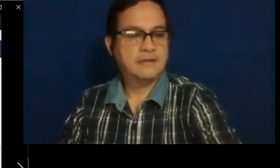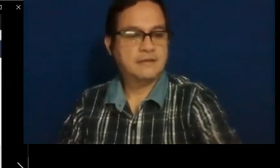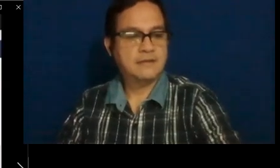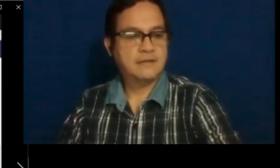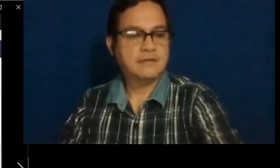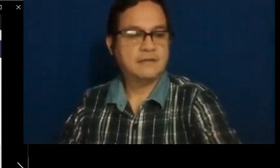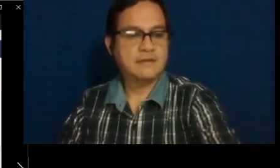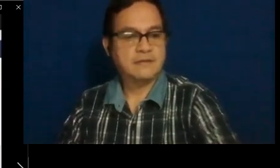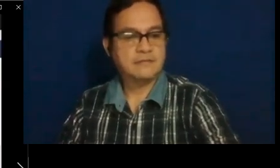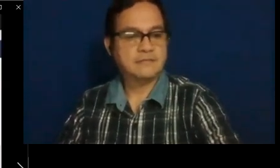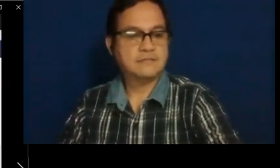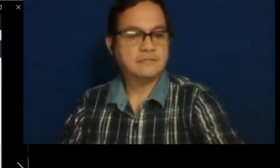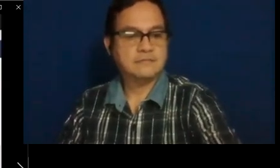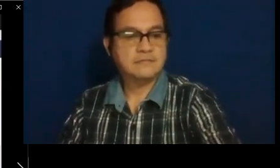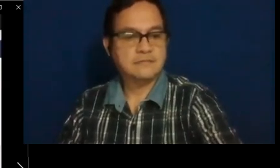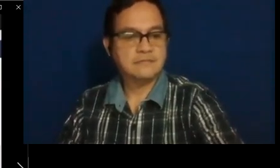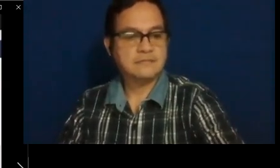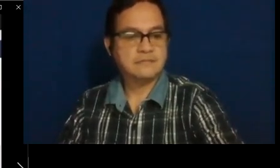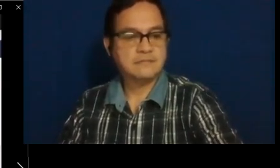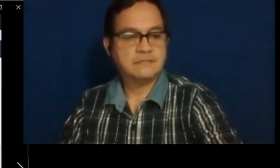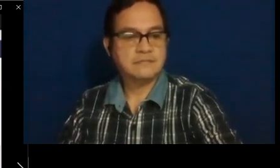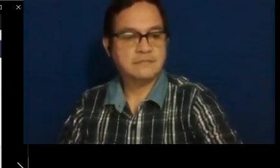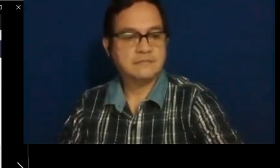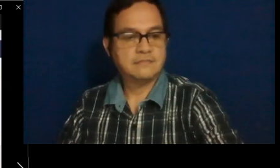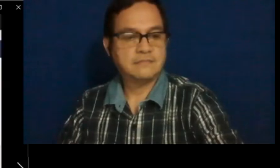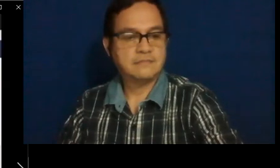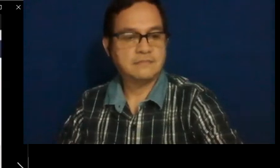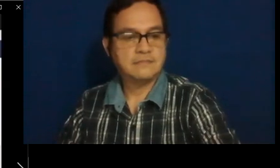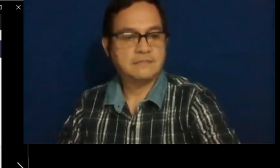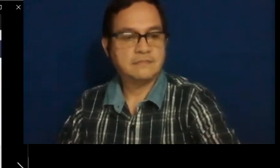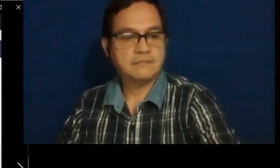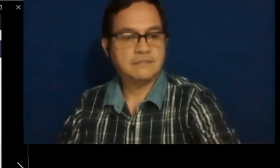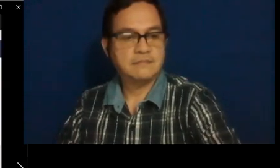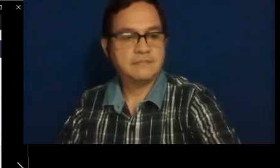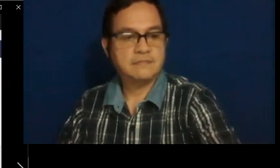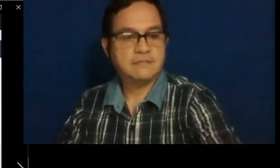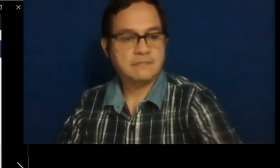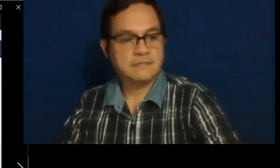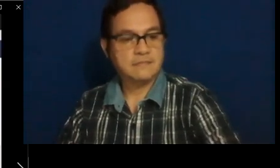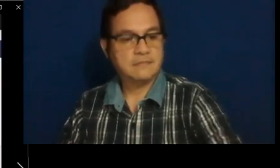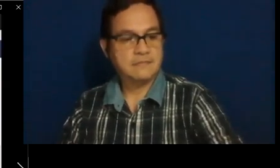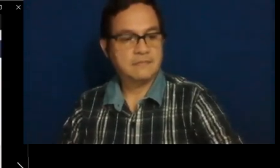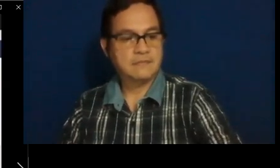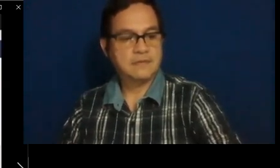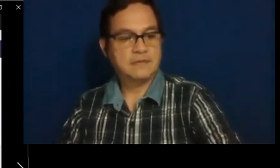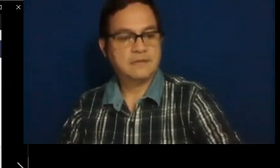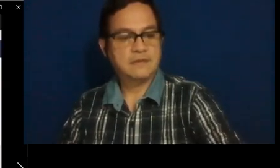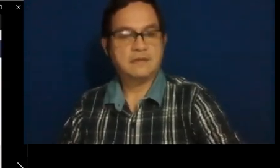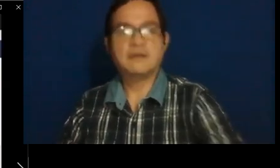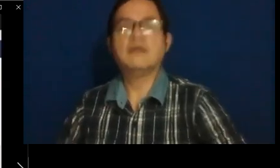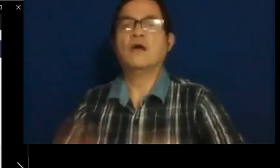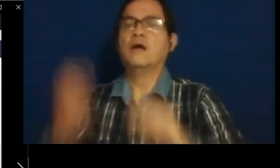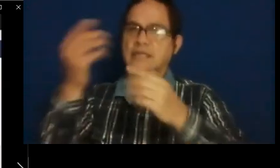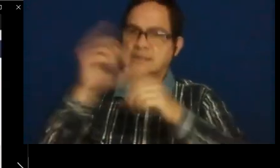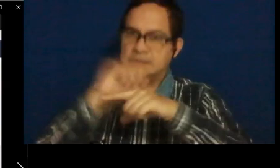Entonces, eso es lo que hay que hacer. ¿Listo? Entonces, hacer la actividad 1 con el simulador, Excel, obtener la